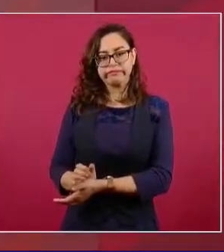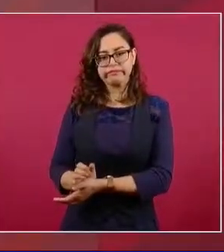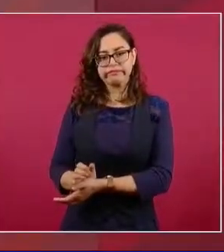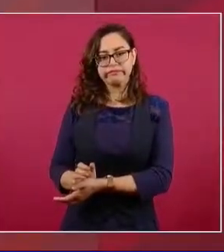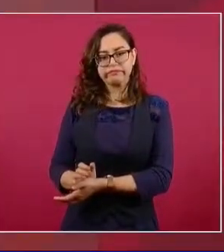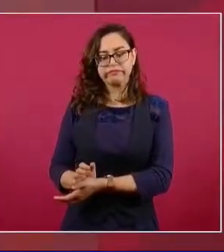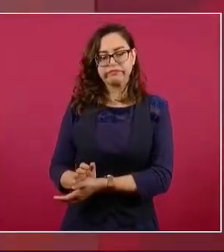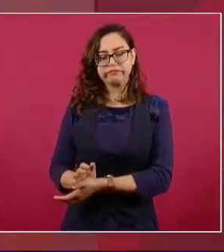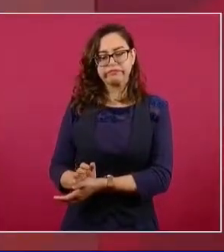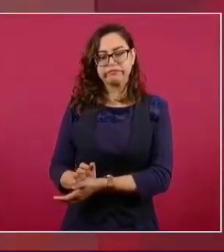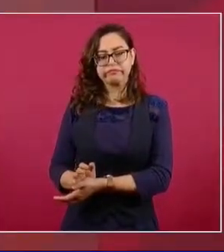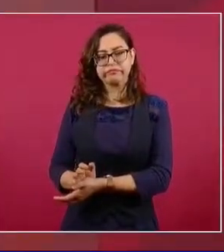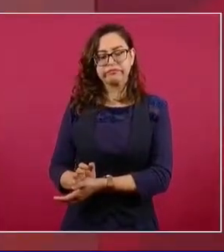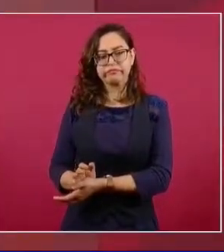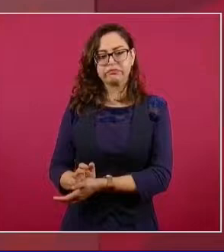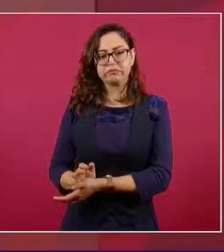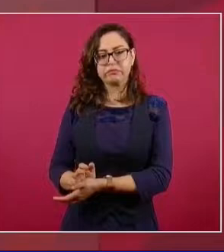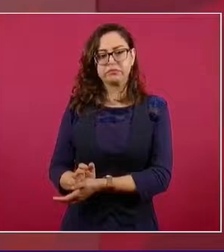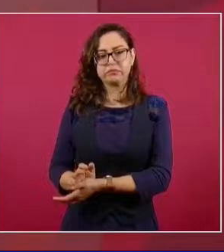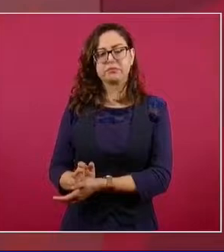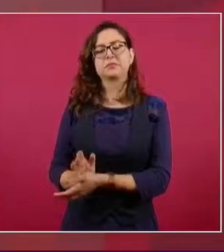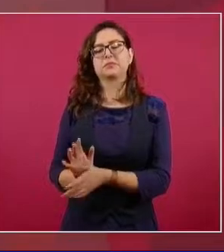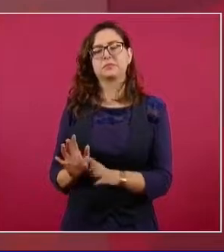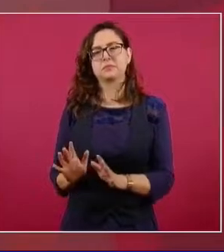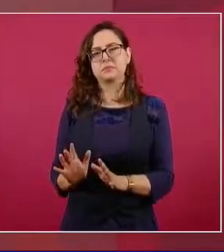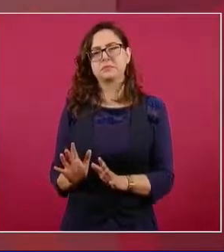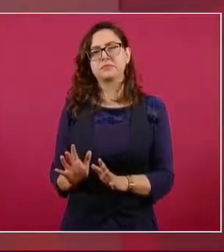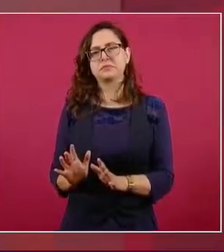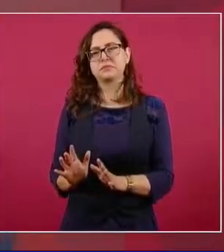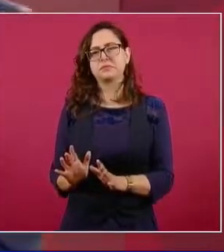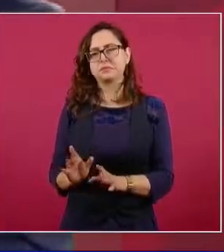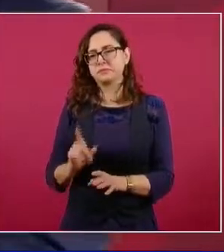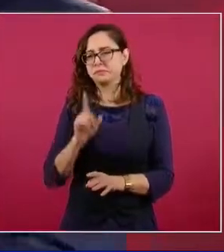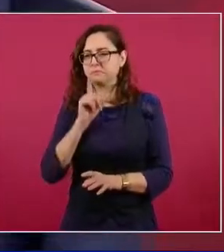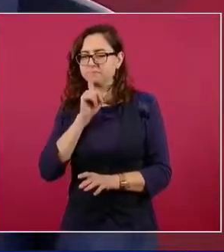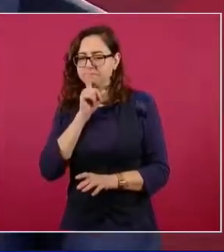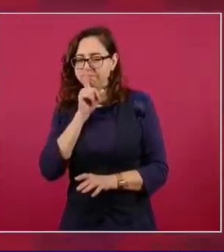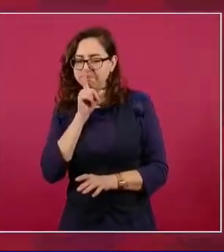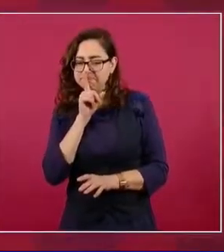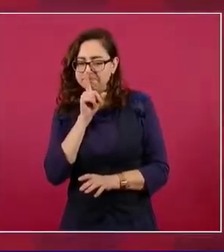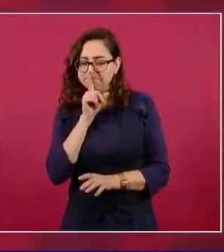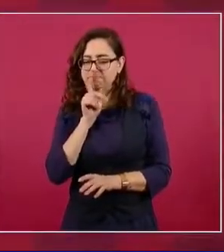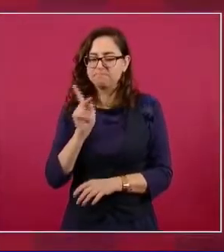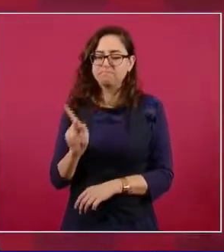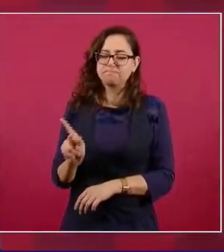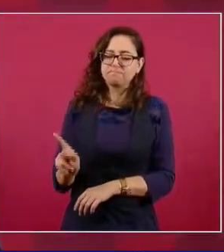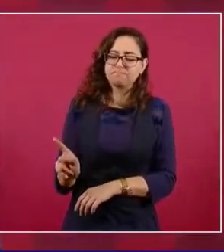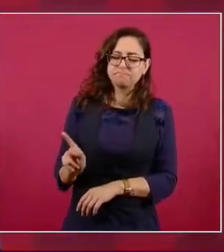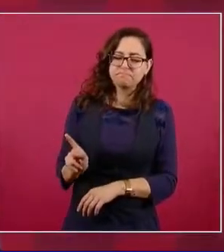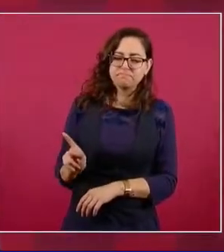se manejaba más soterrado.